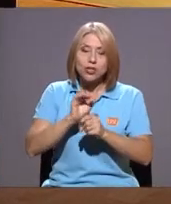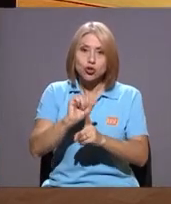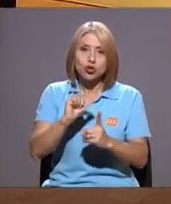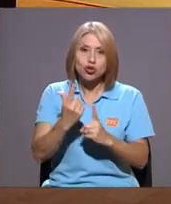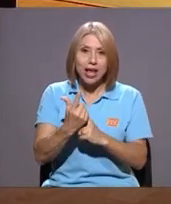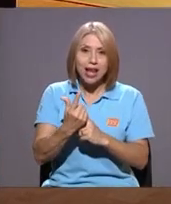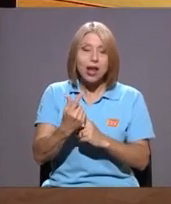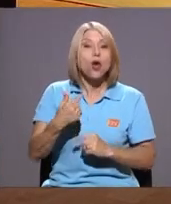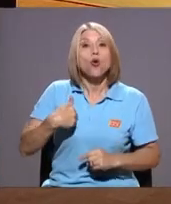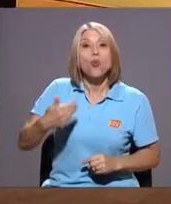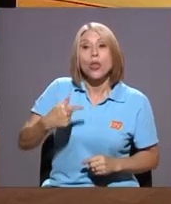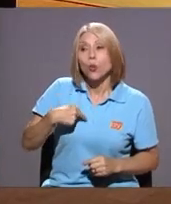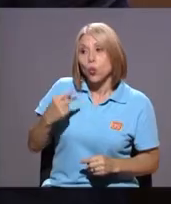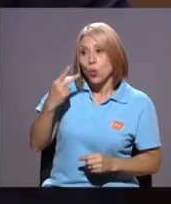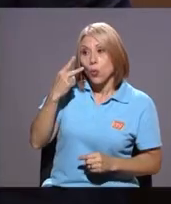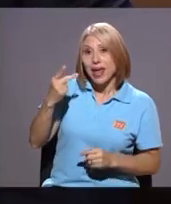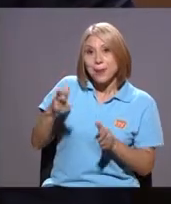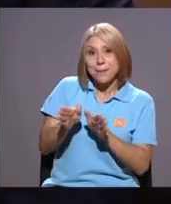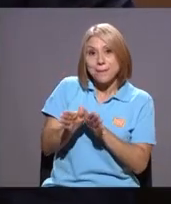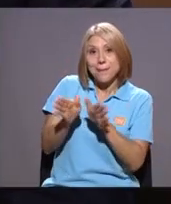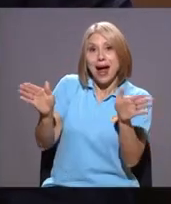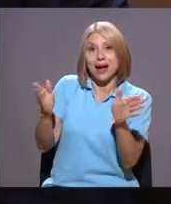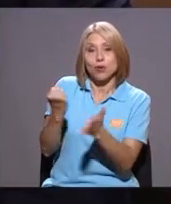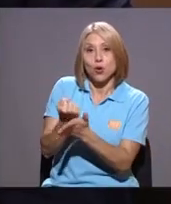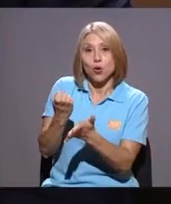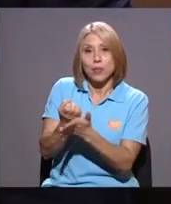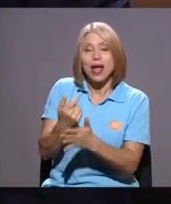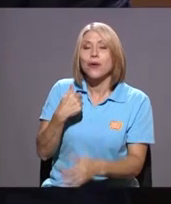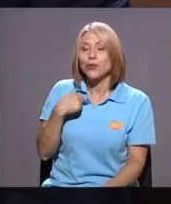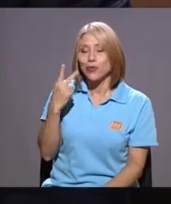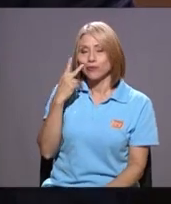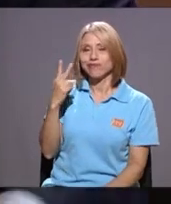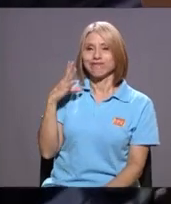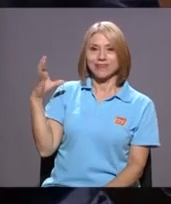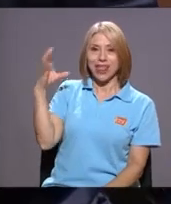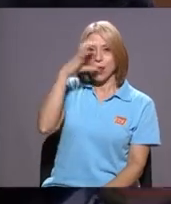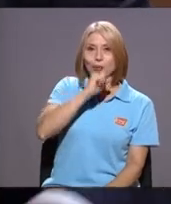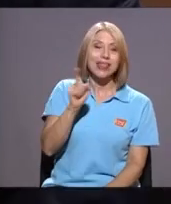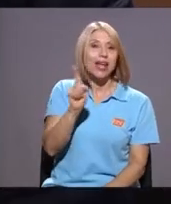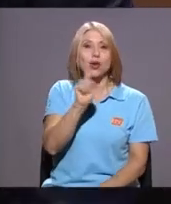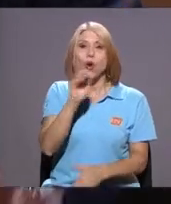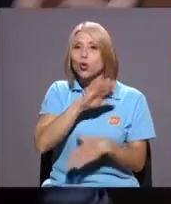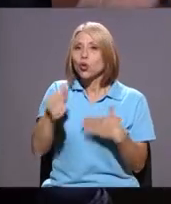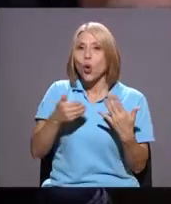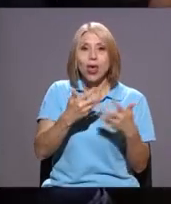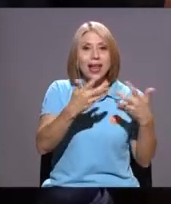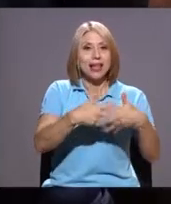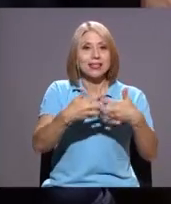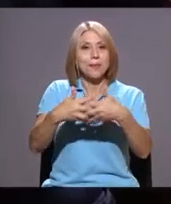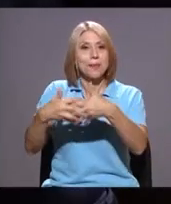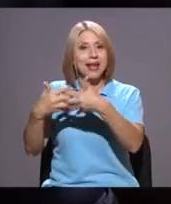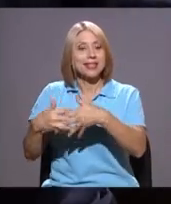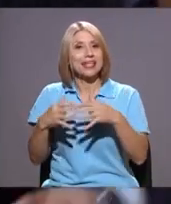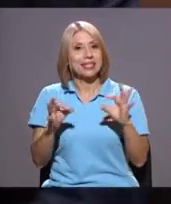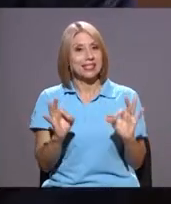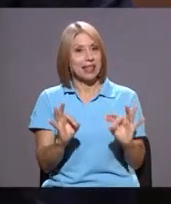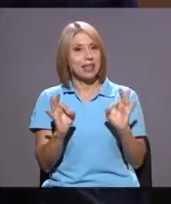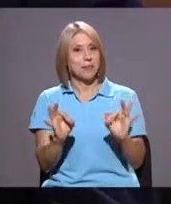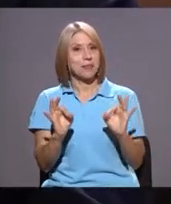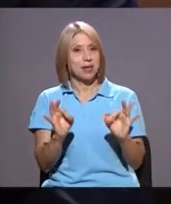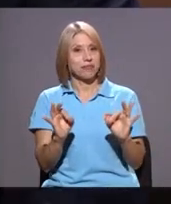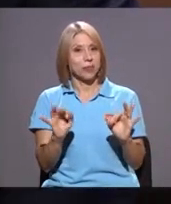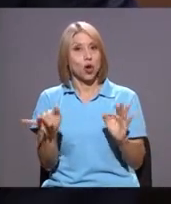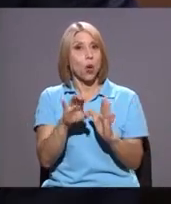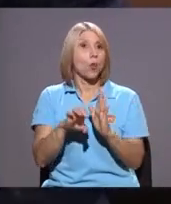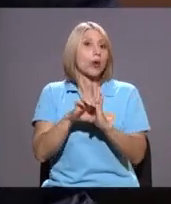agregado la macroeconomía pues nos damos cuenta de que no todas las empresas están tan bien como algunas particulares que